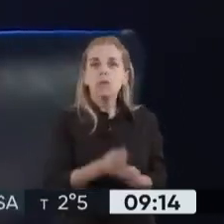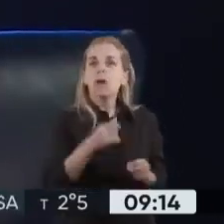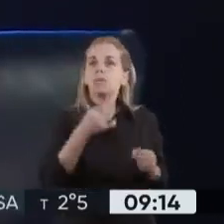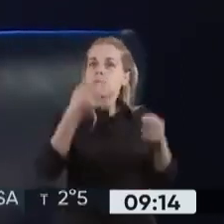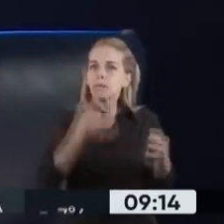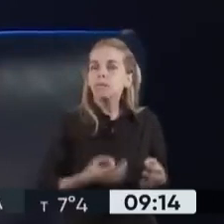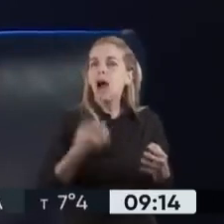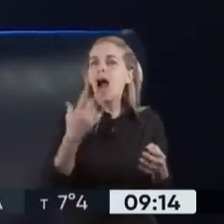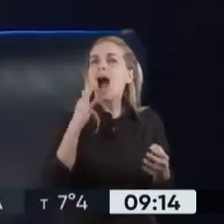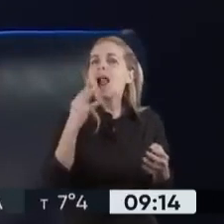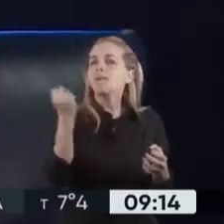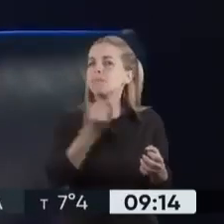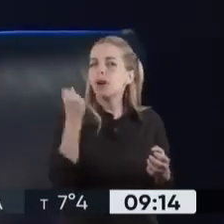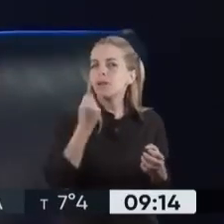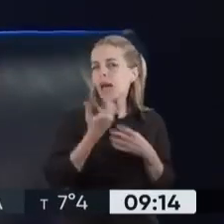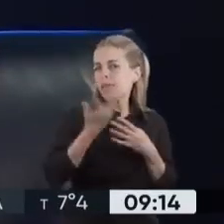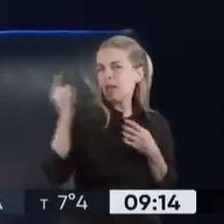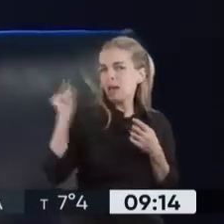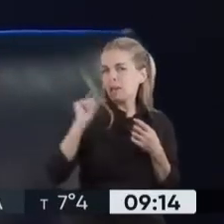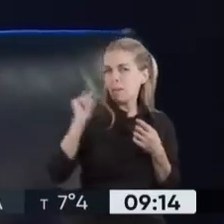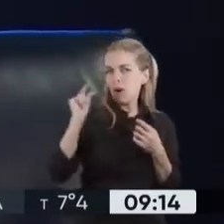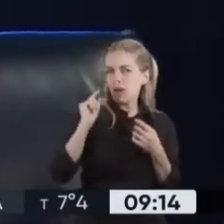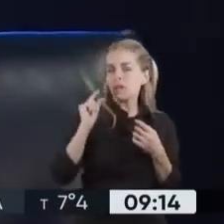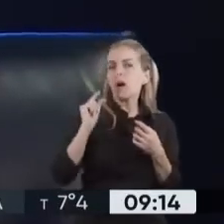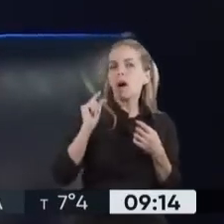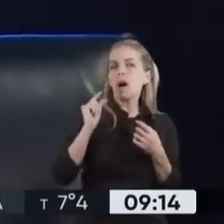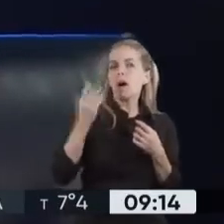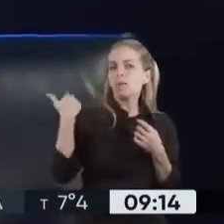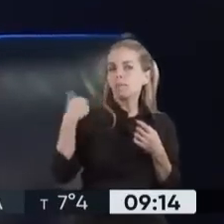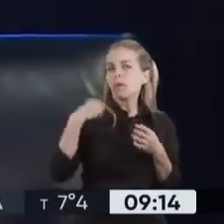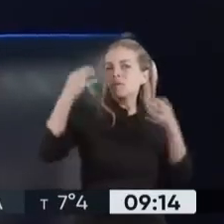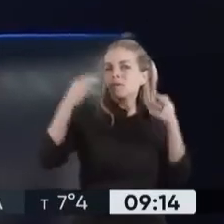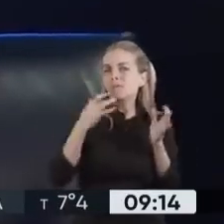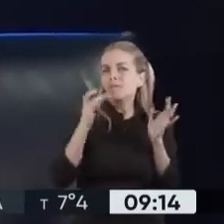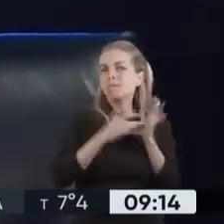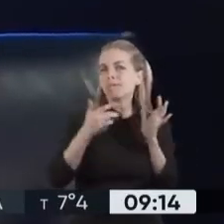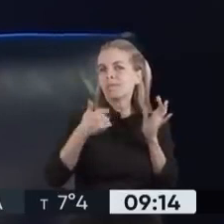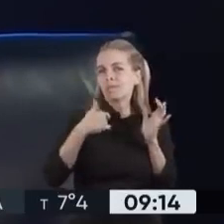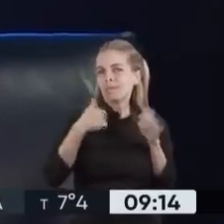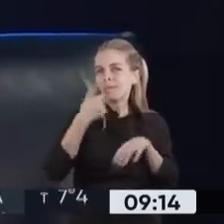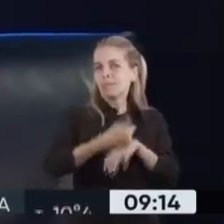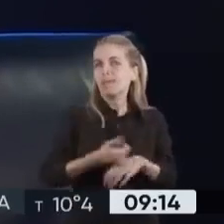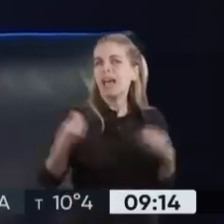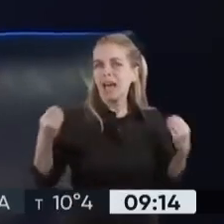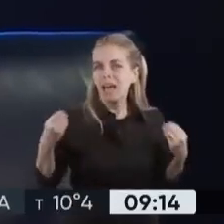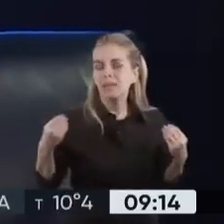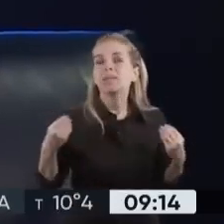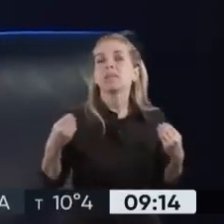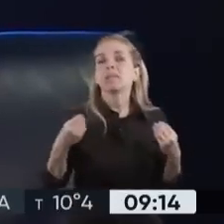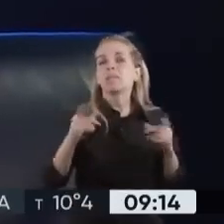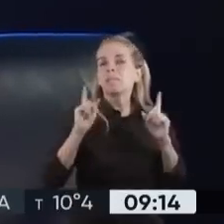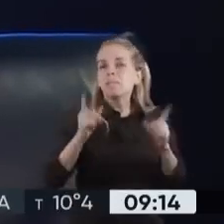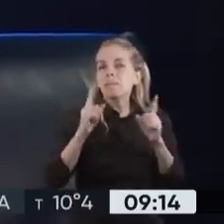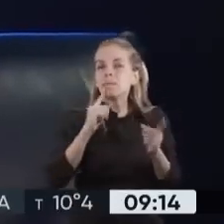que sucedió hace un par de días que circunstancialmente me tocó encabezar fue que se abrieron los sobres